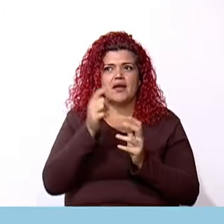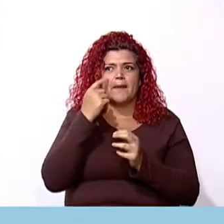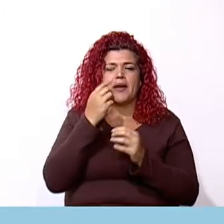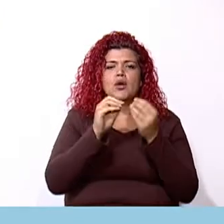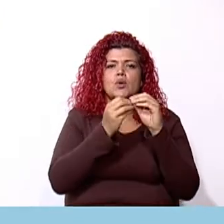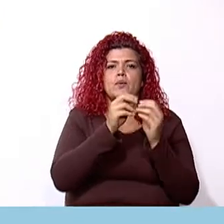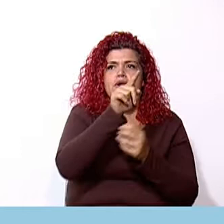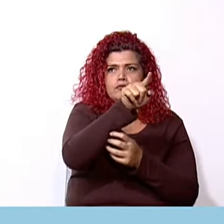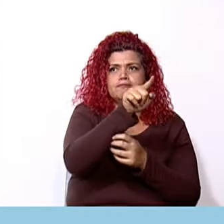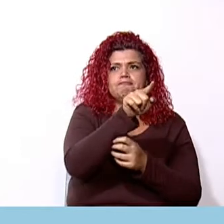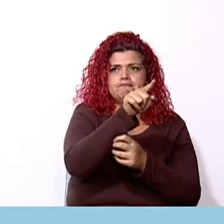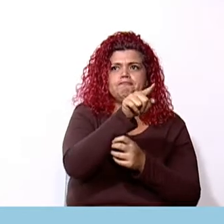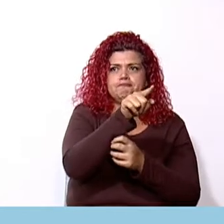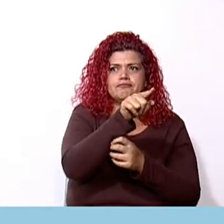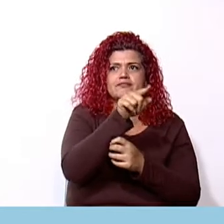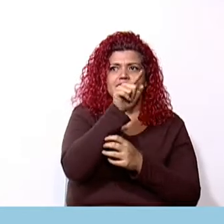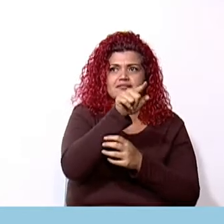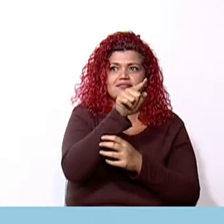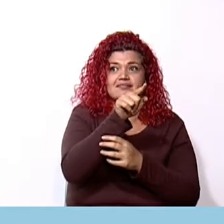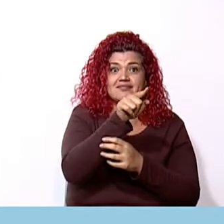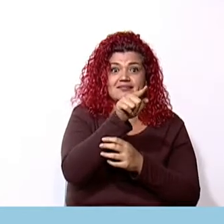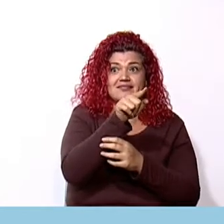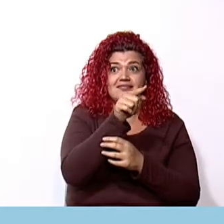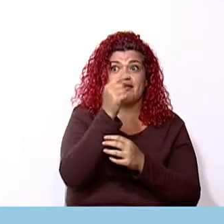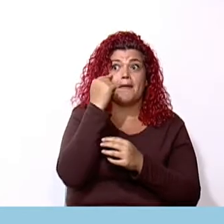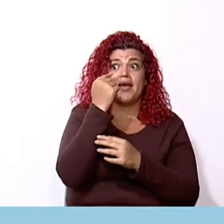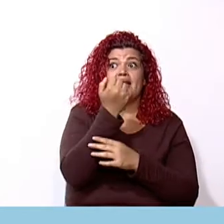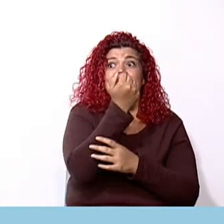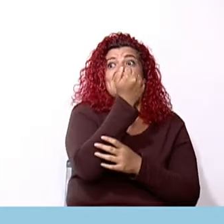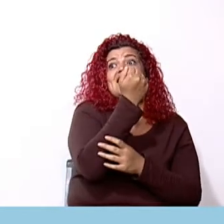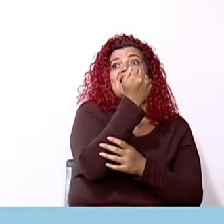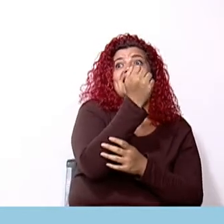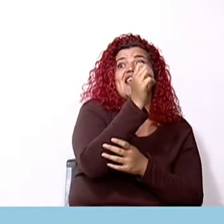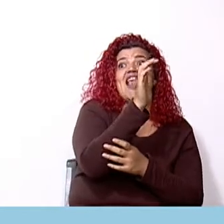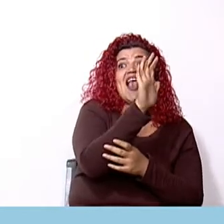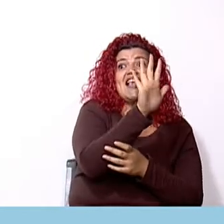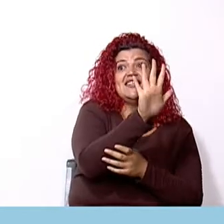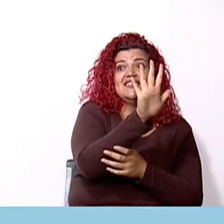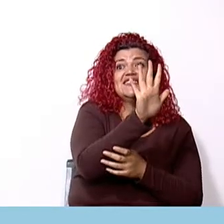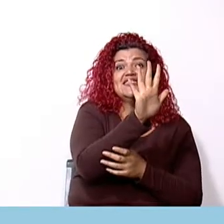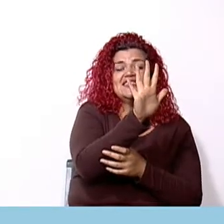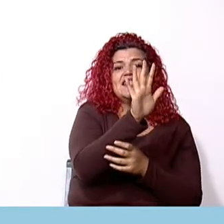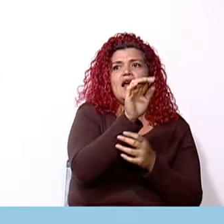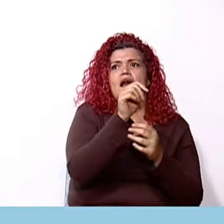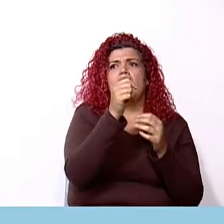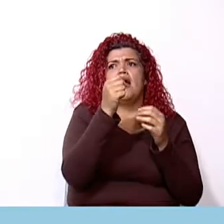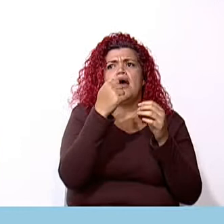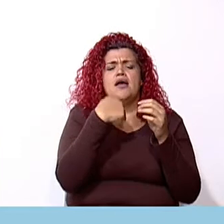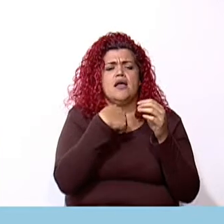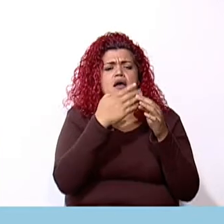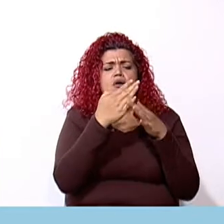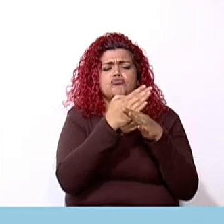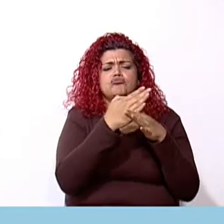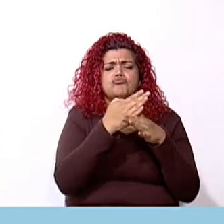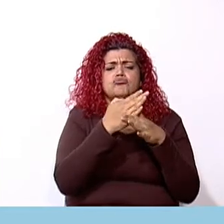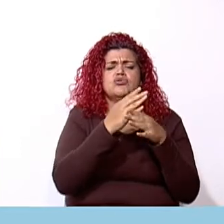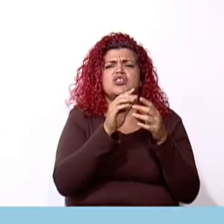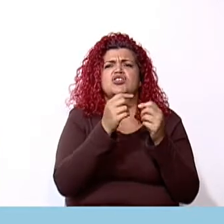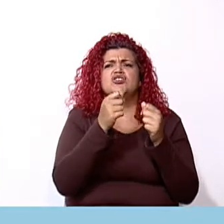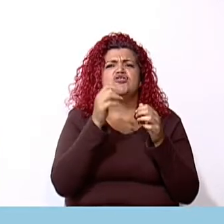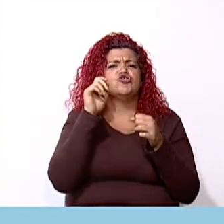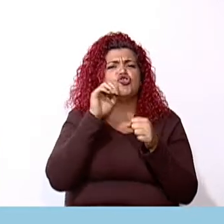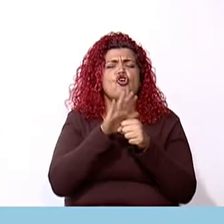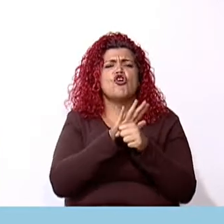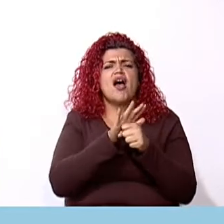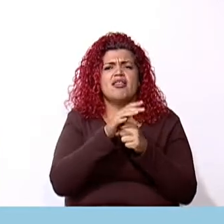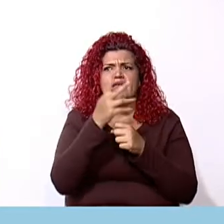Tenemos una división. En este caso, yo repartí o dividí mis 15 chocolates entre